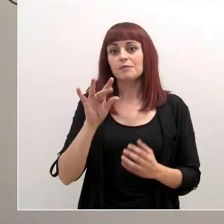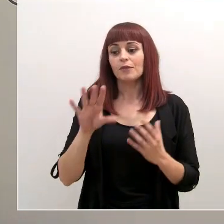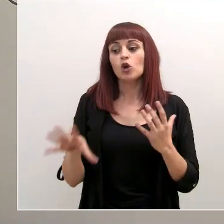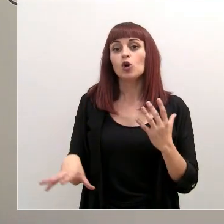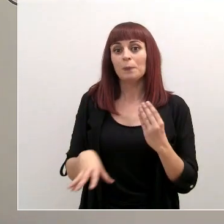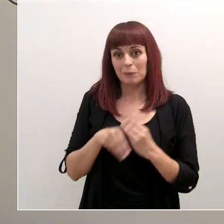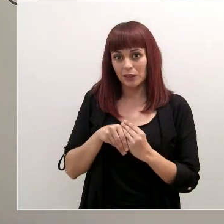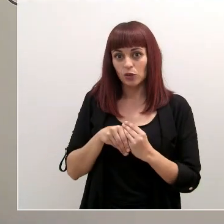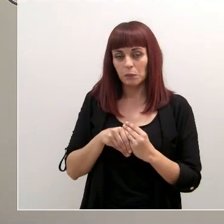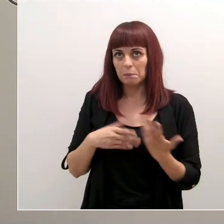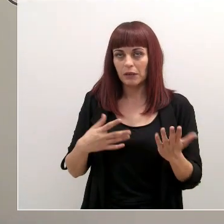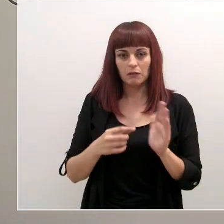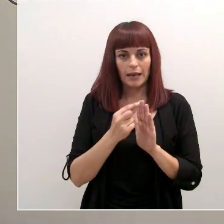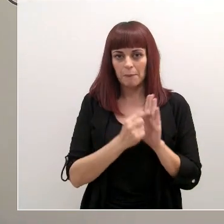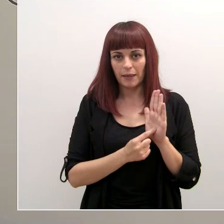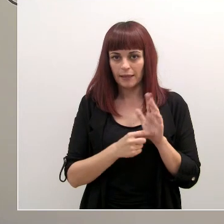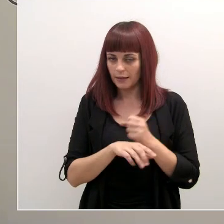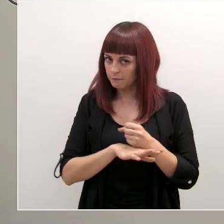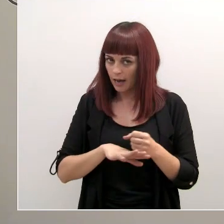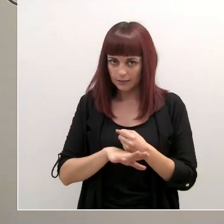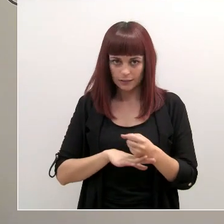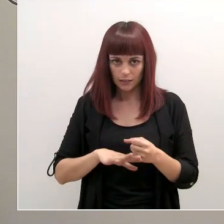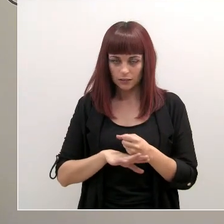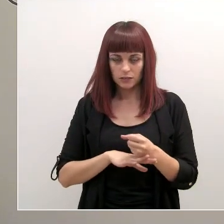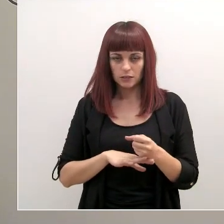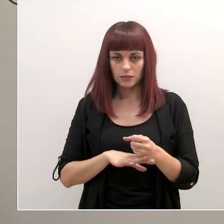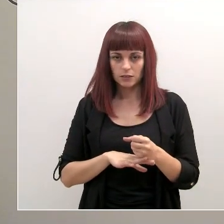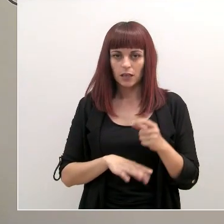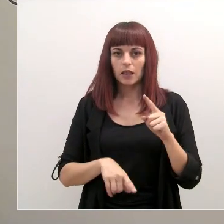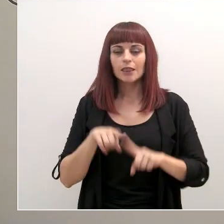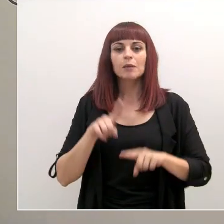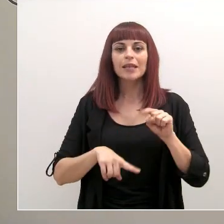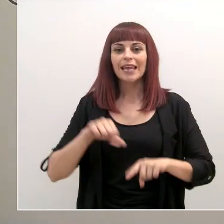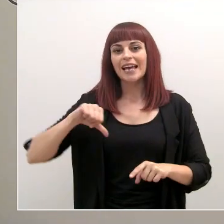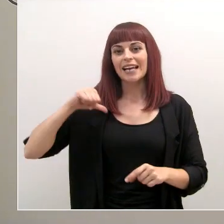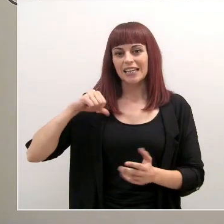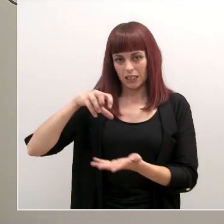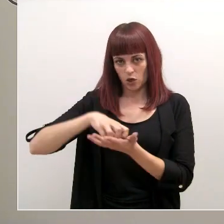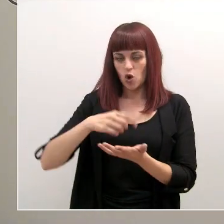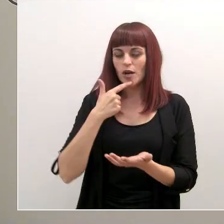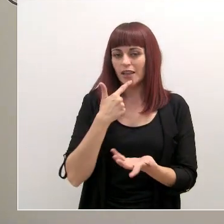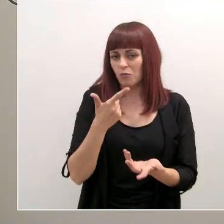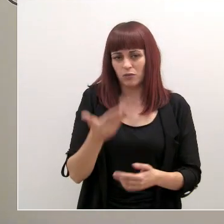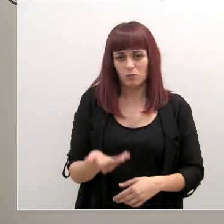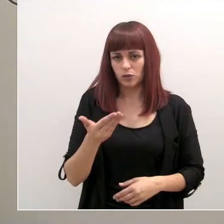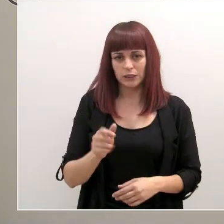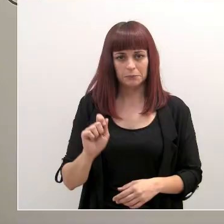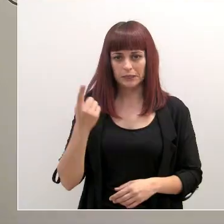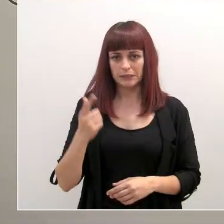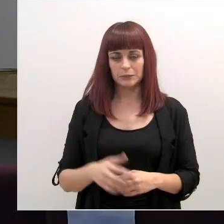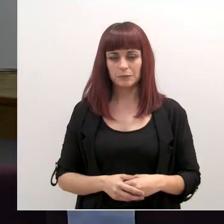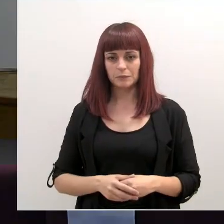las medidas básicas se tienen en cuenta por diagnóstico clínico, que al fin y al cabo es lo más importante.